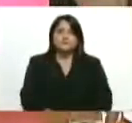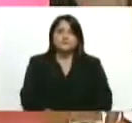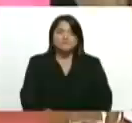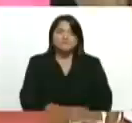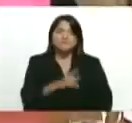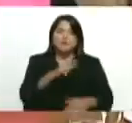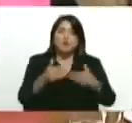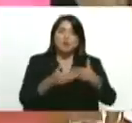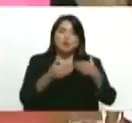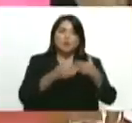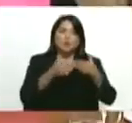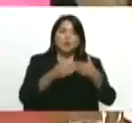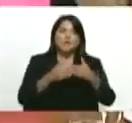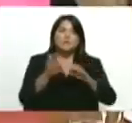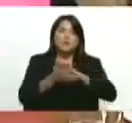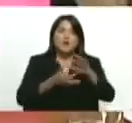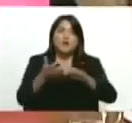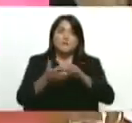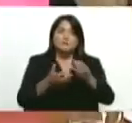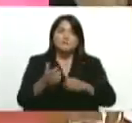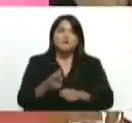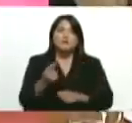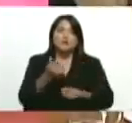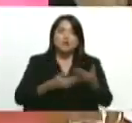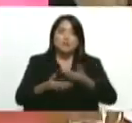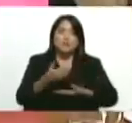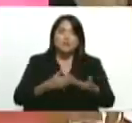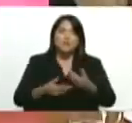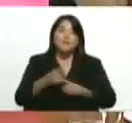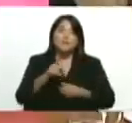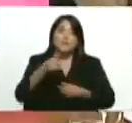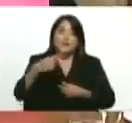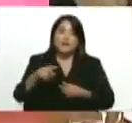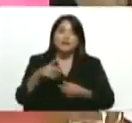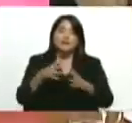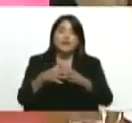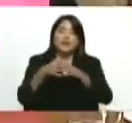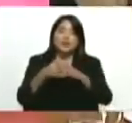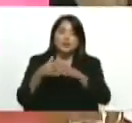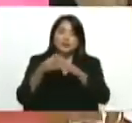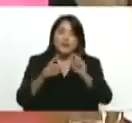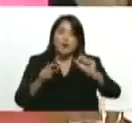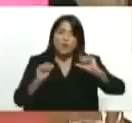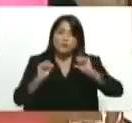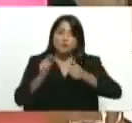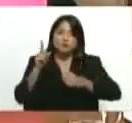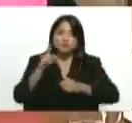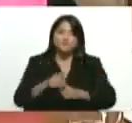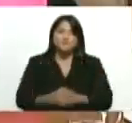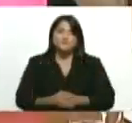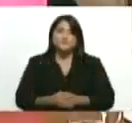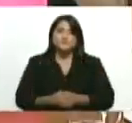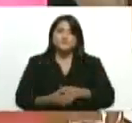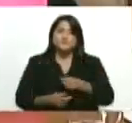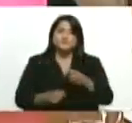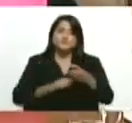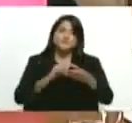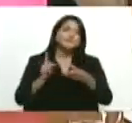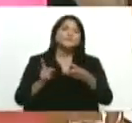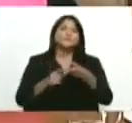agresión diplomática y multiforme emprendida por el gobierno de los Estados Unidos de Norteamérica.